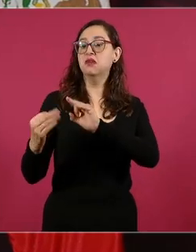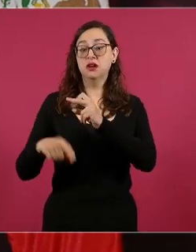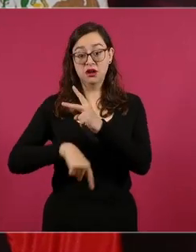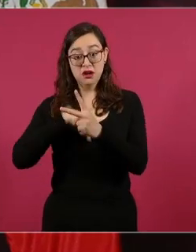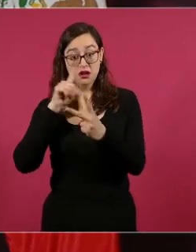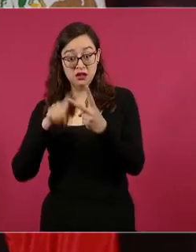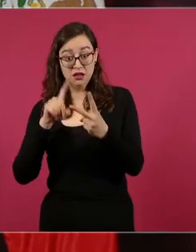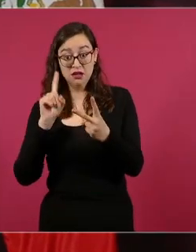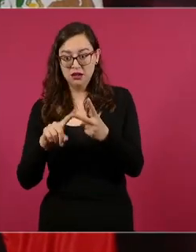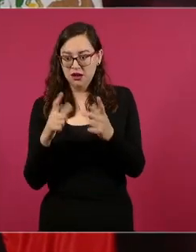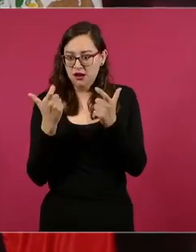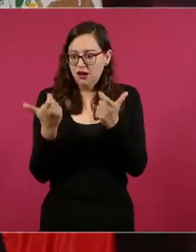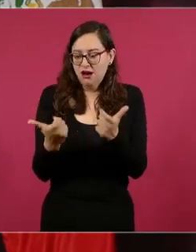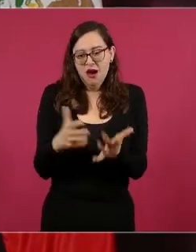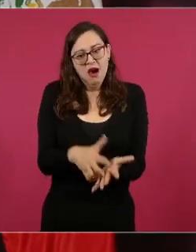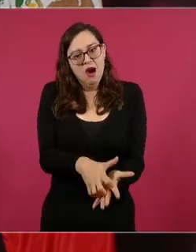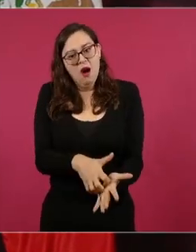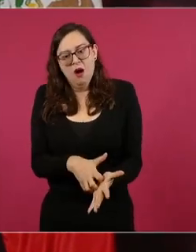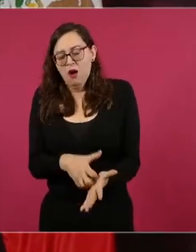Yo